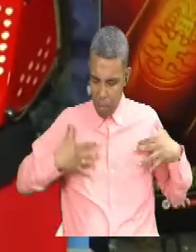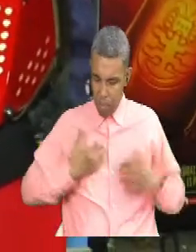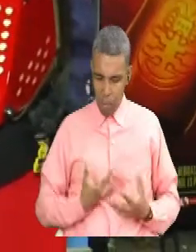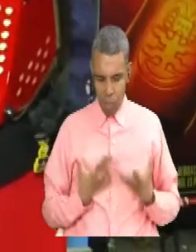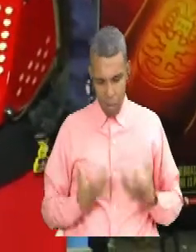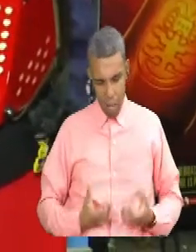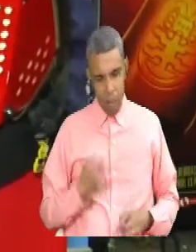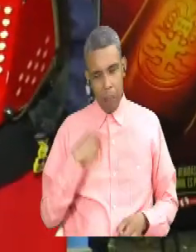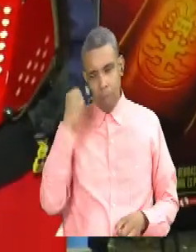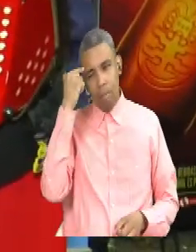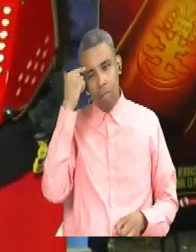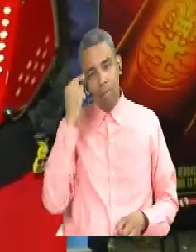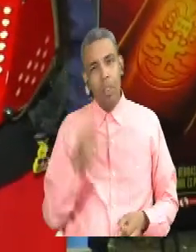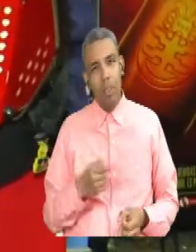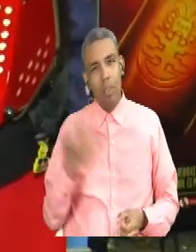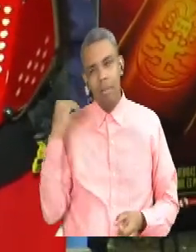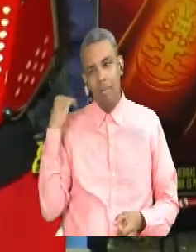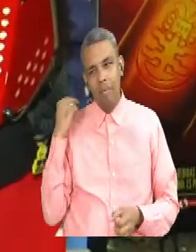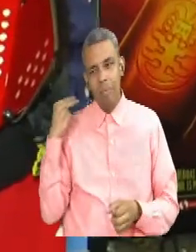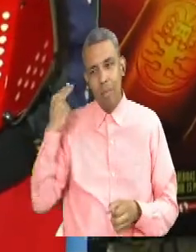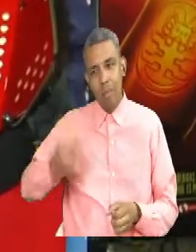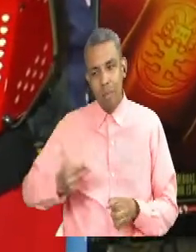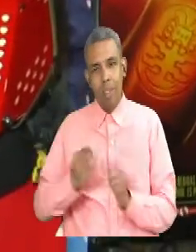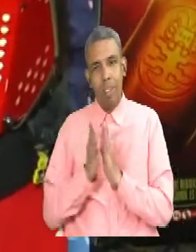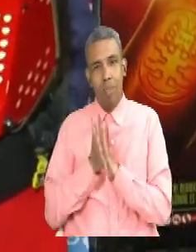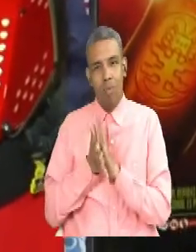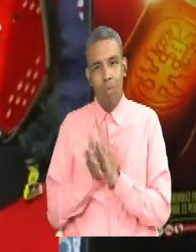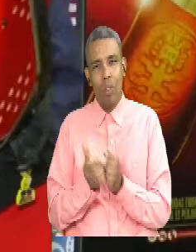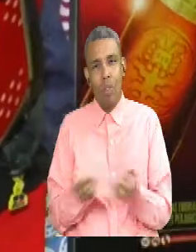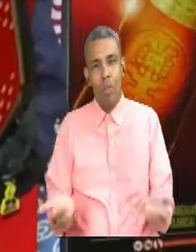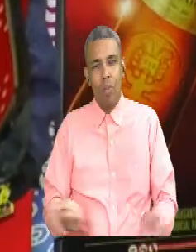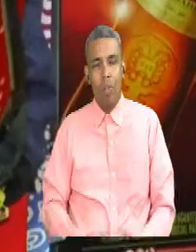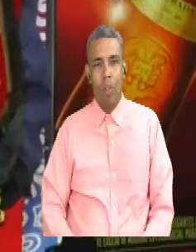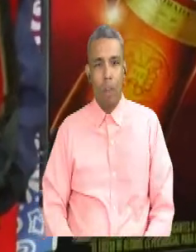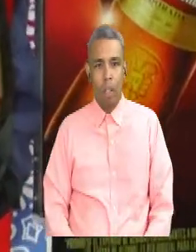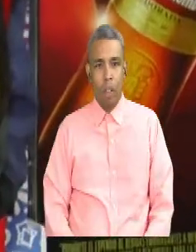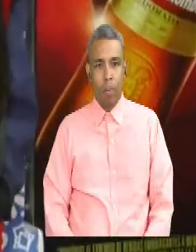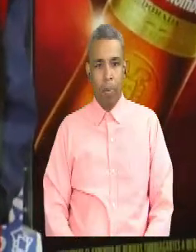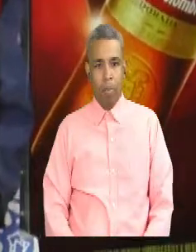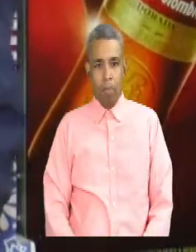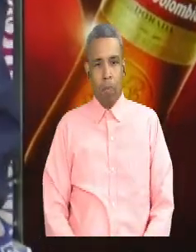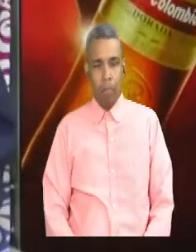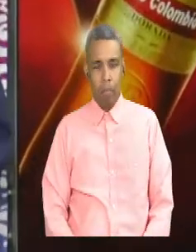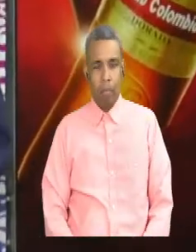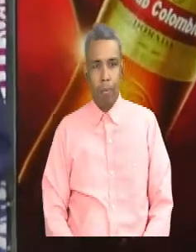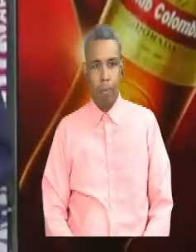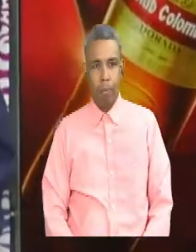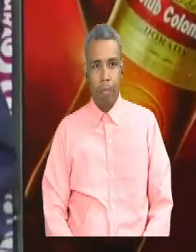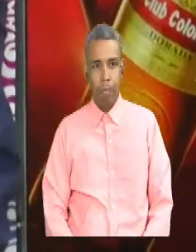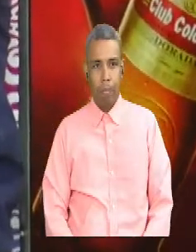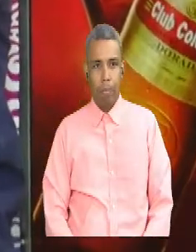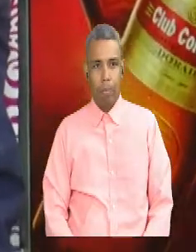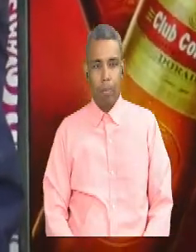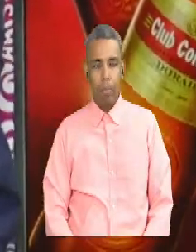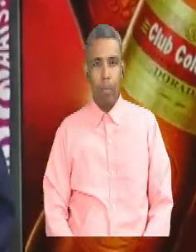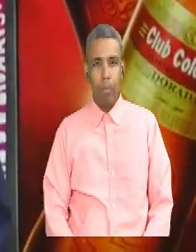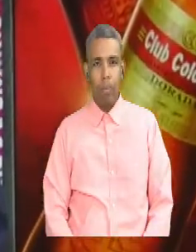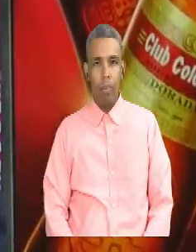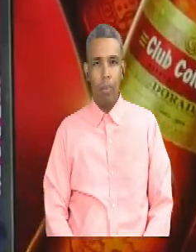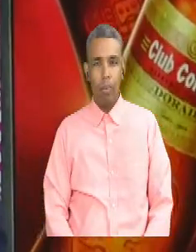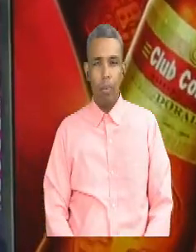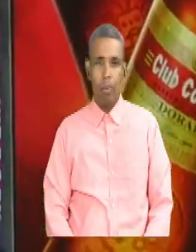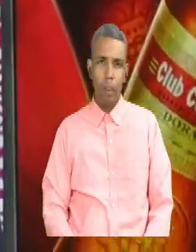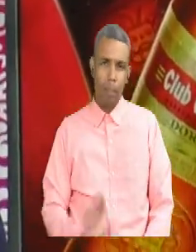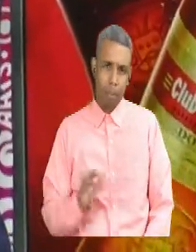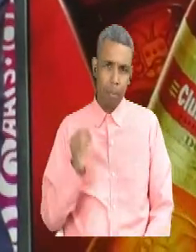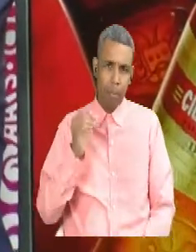el acordeón y quiero aprender y quiero ser acordeonero? Bueno, todo nace en mi abuelito, ¿no? O sea, por parte de mi familia, por